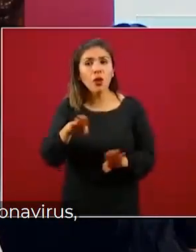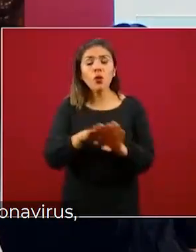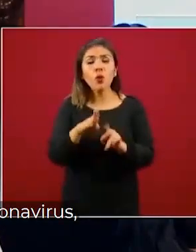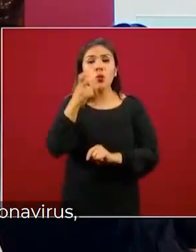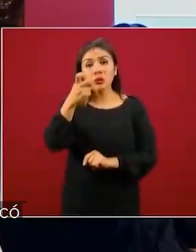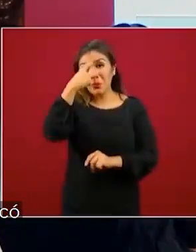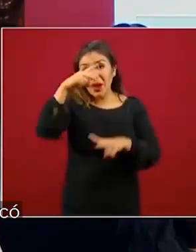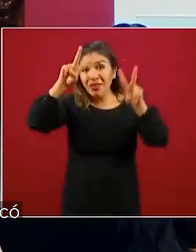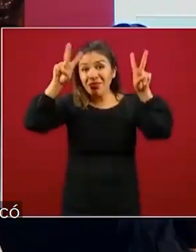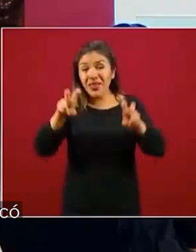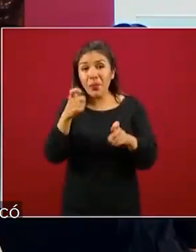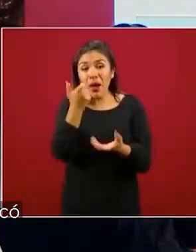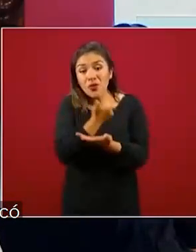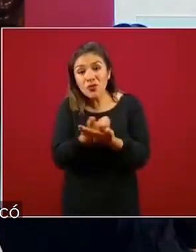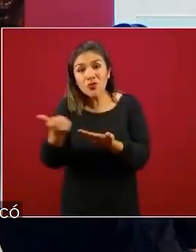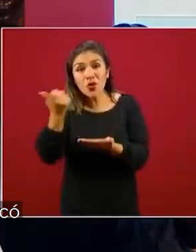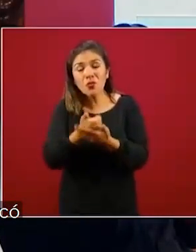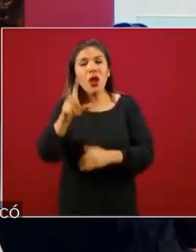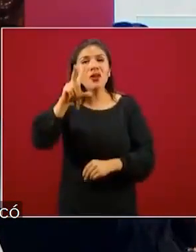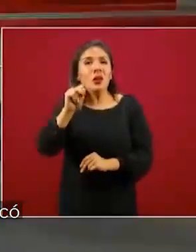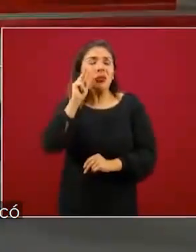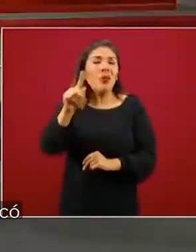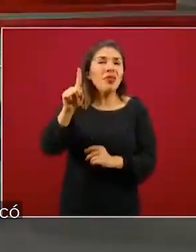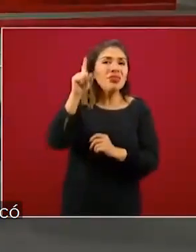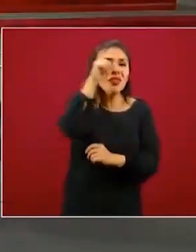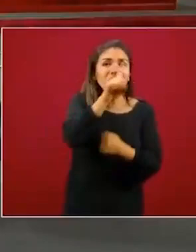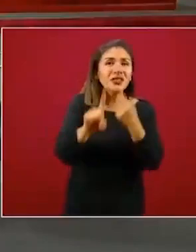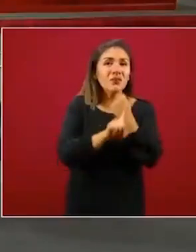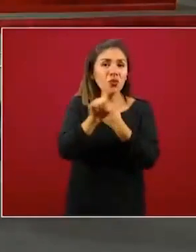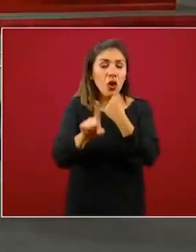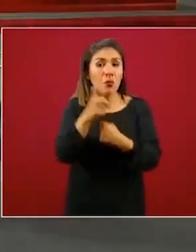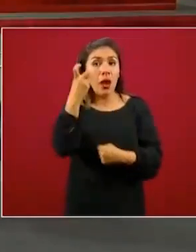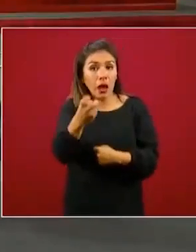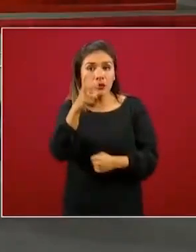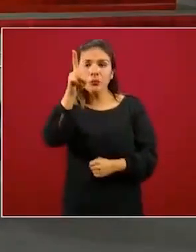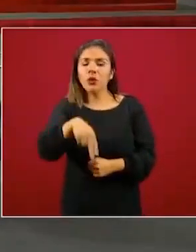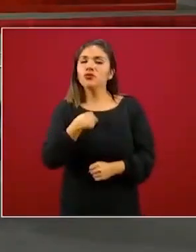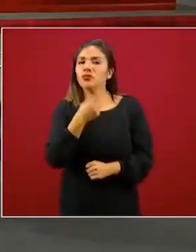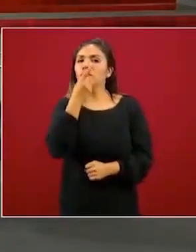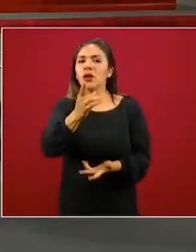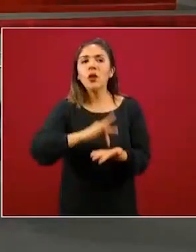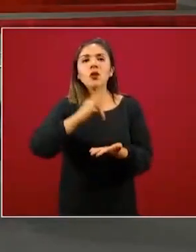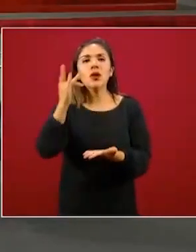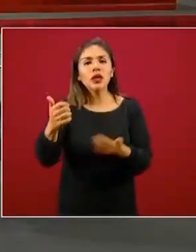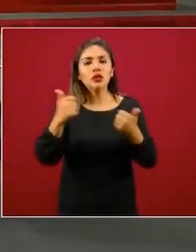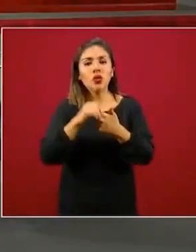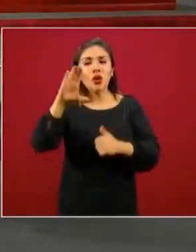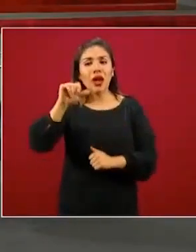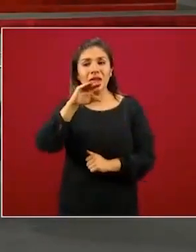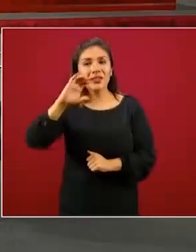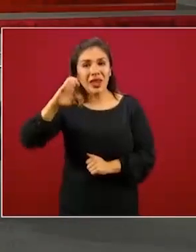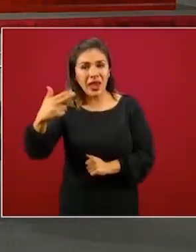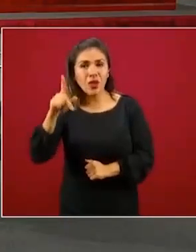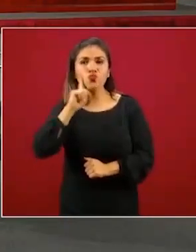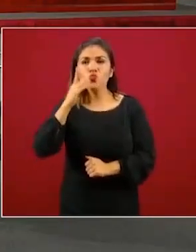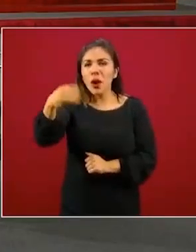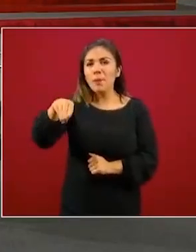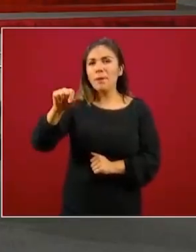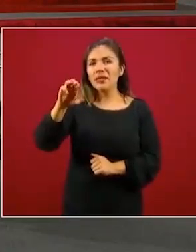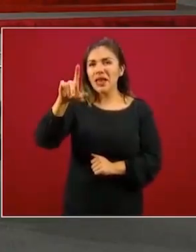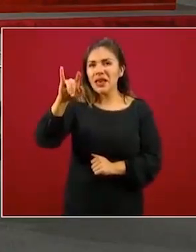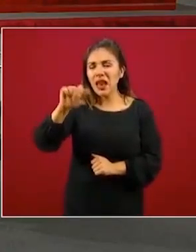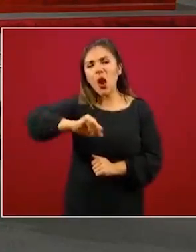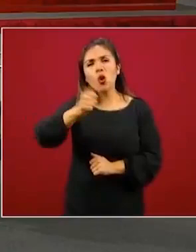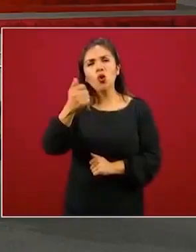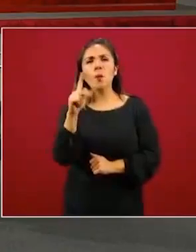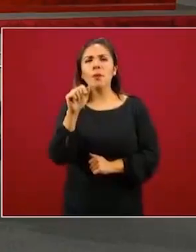coronavirus, en Palacio Nacional, el director Zoé Robledo indicó que el programa piloto de incorporación a personas trabajadoras del hogar al Instituto Mexicano